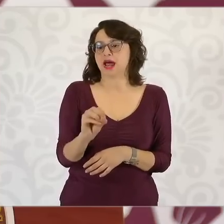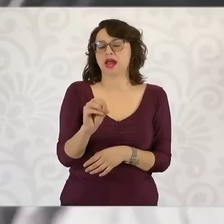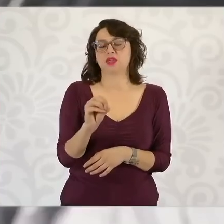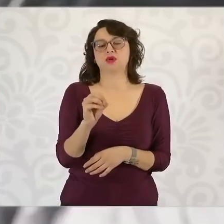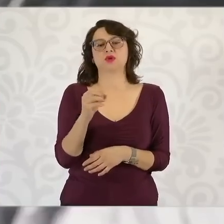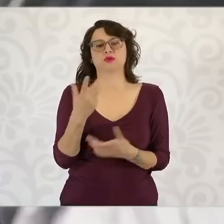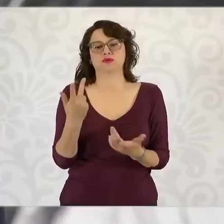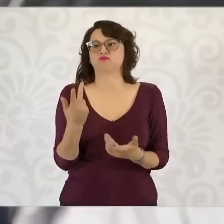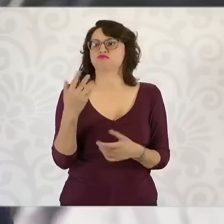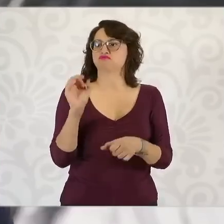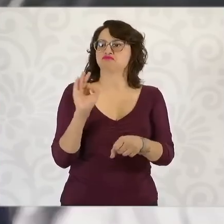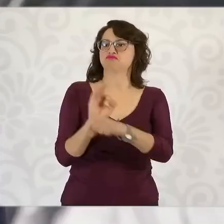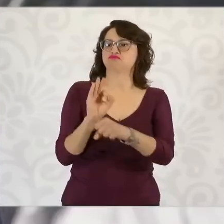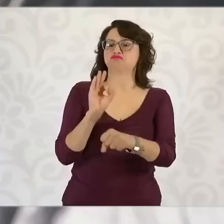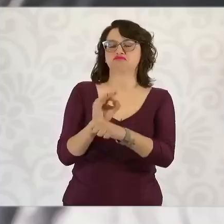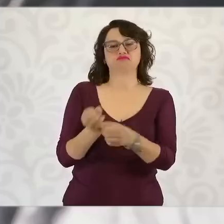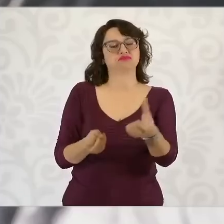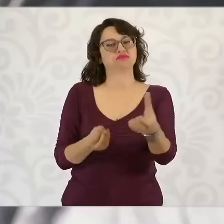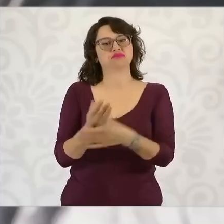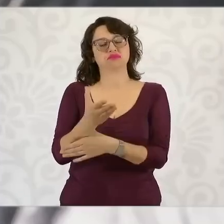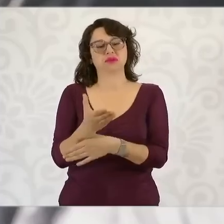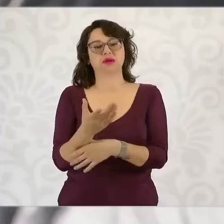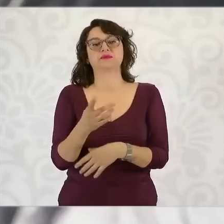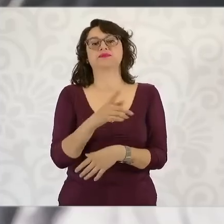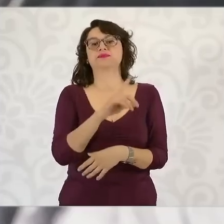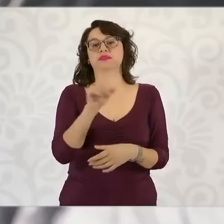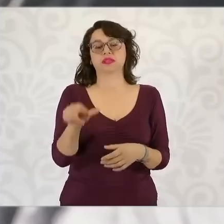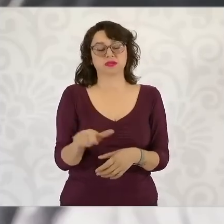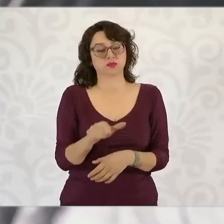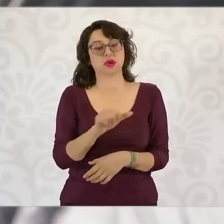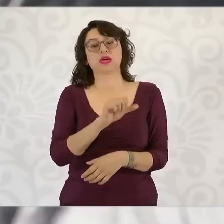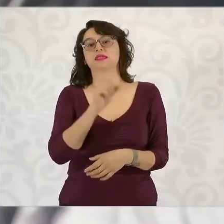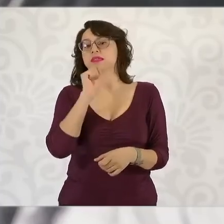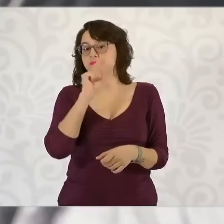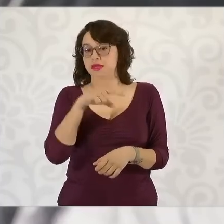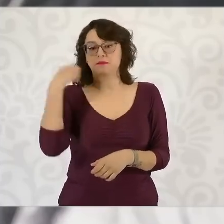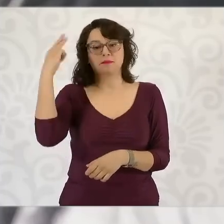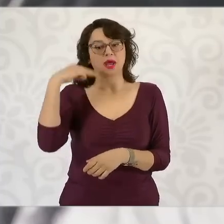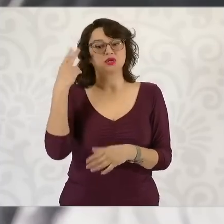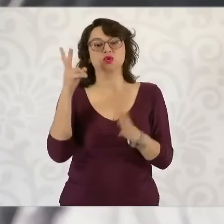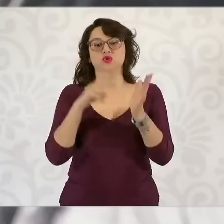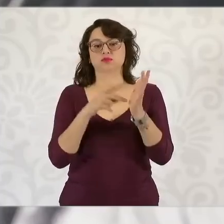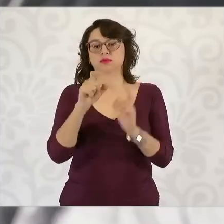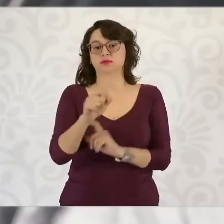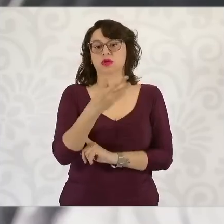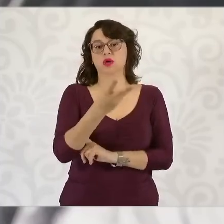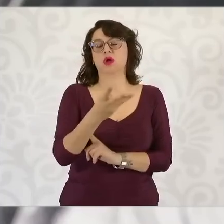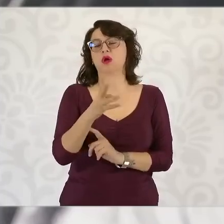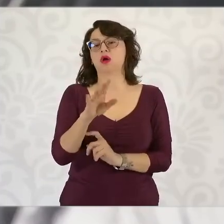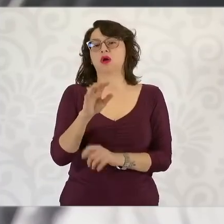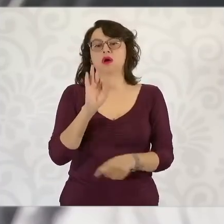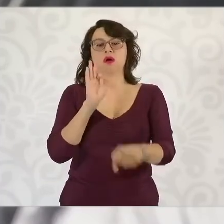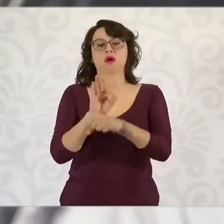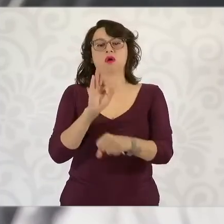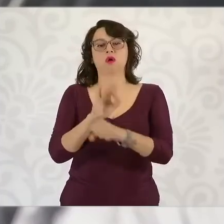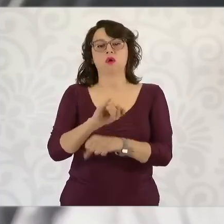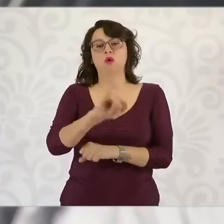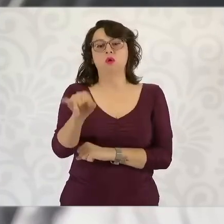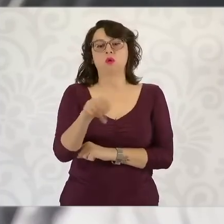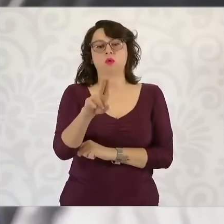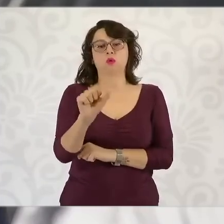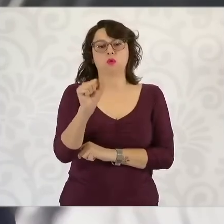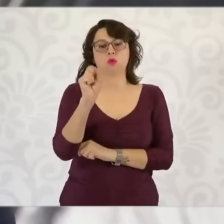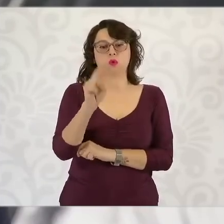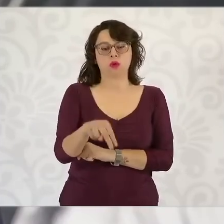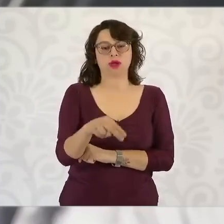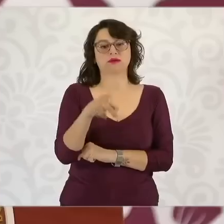Guillén. En marzo del 2024 dictó auto de no vinculación a proceso de Juan Enrique N., alias La Pingua, operador